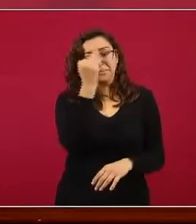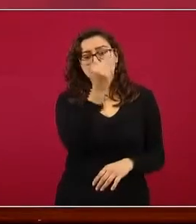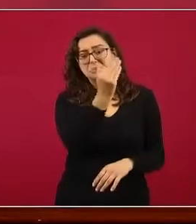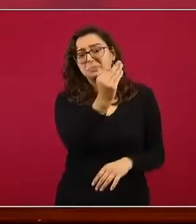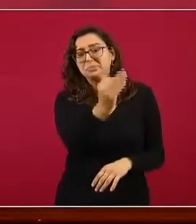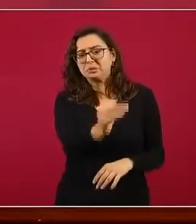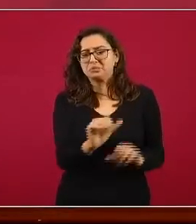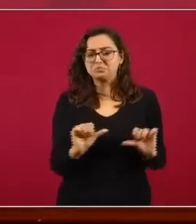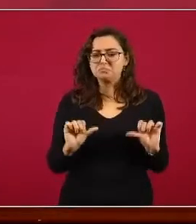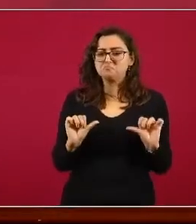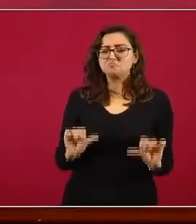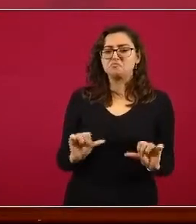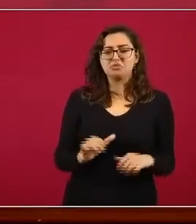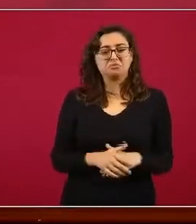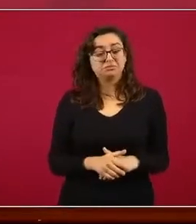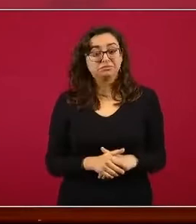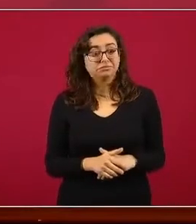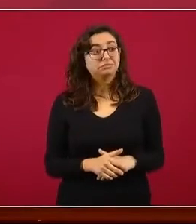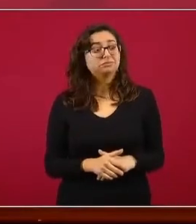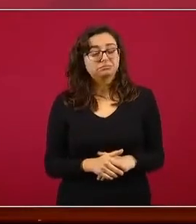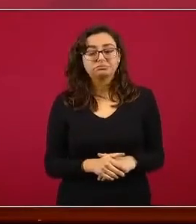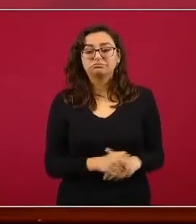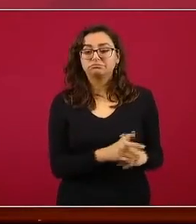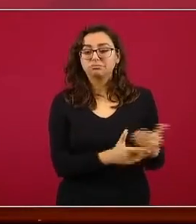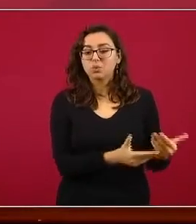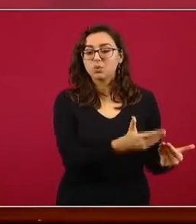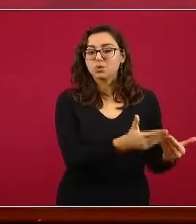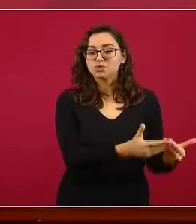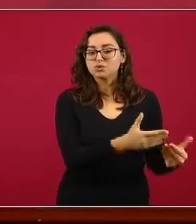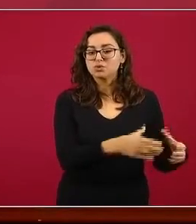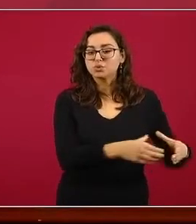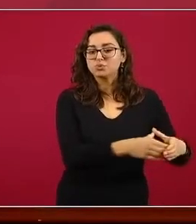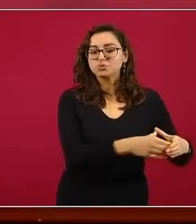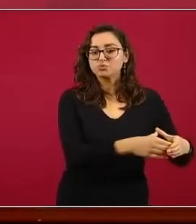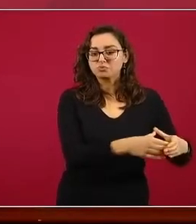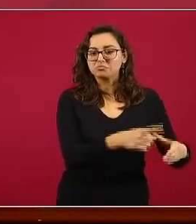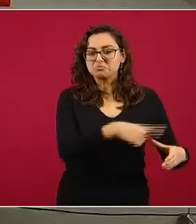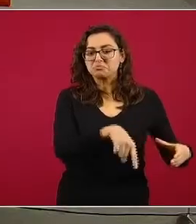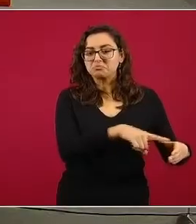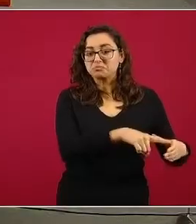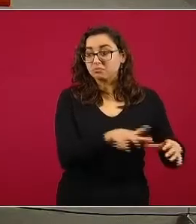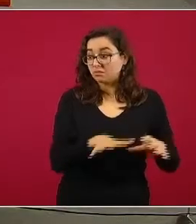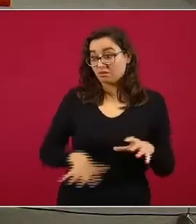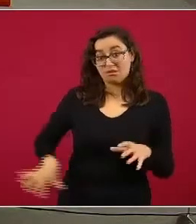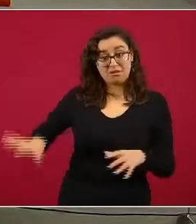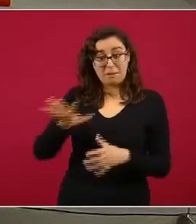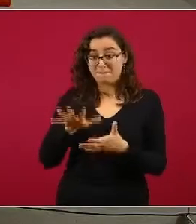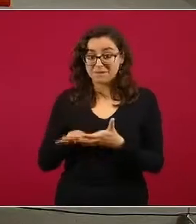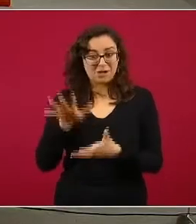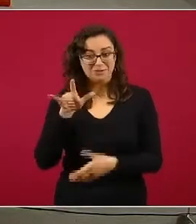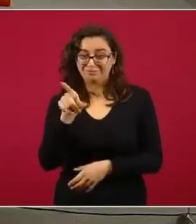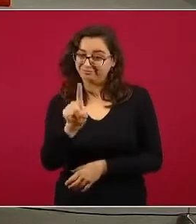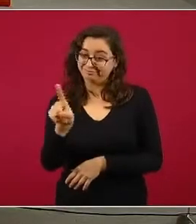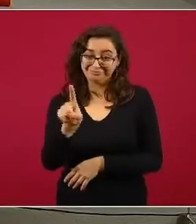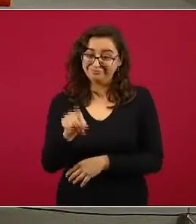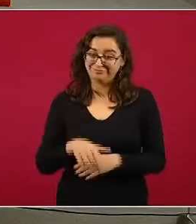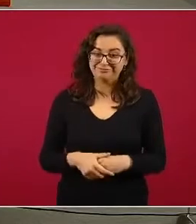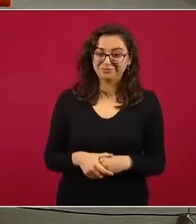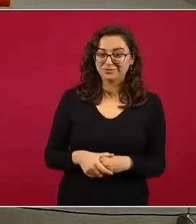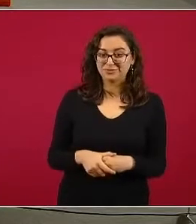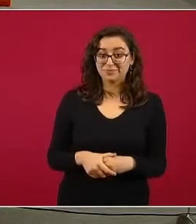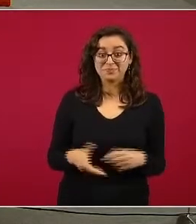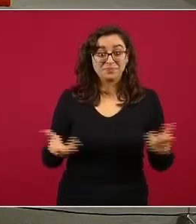lejos está de ser la realidad de la gran mayoría de mexicanas y mexicanos. Entonces, en un país con esta